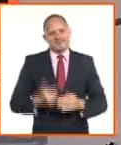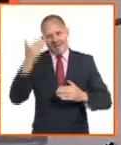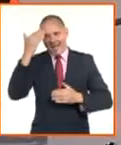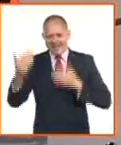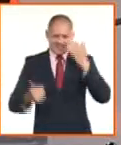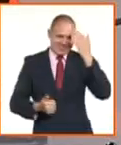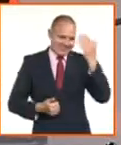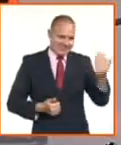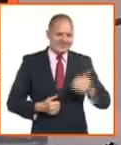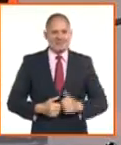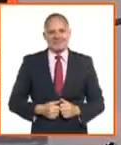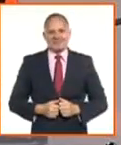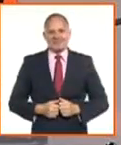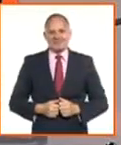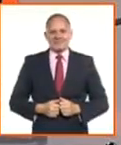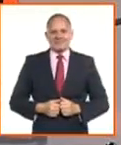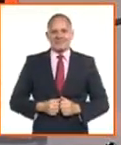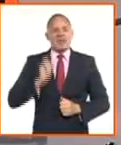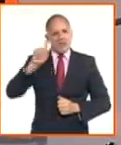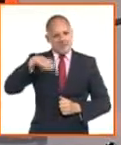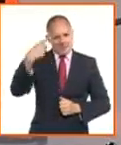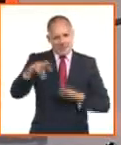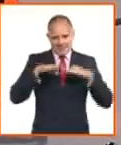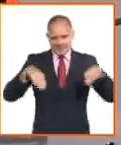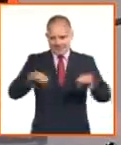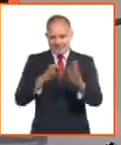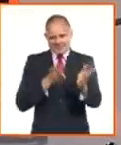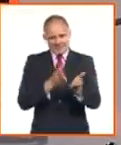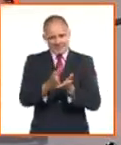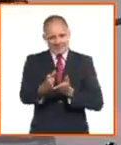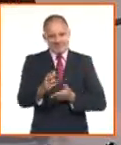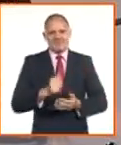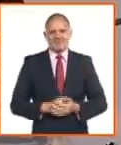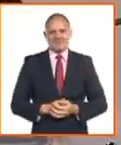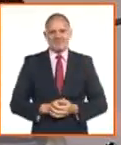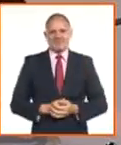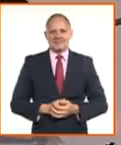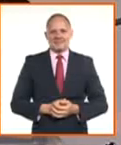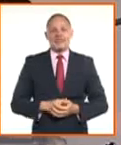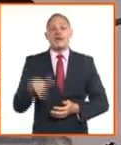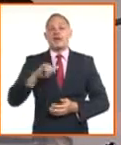a ustedes y nosotros nos vemos mañana en una nueva mesa redonda. En Cuba Debate,